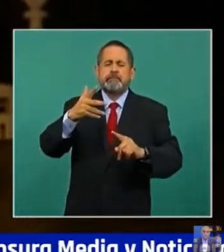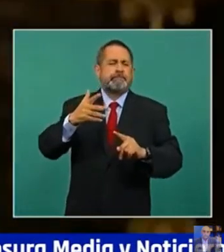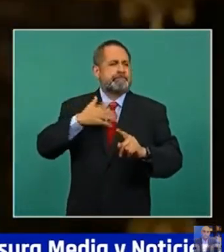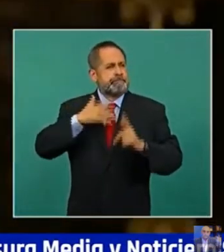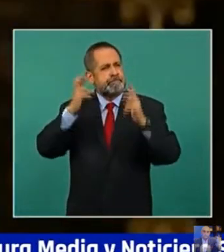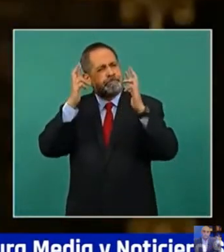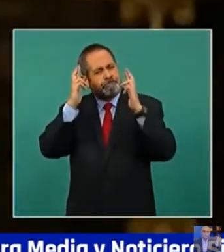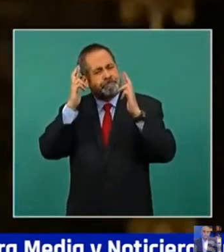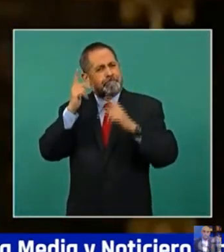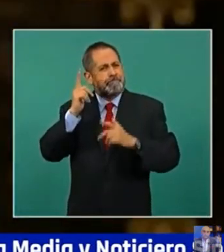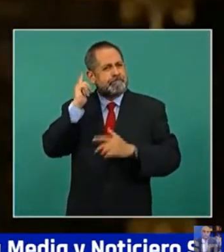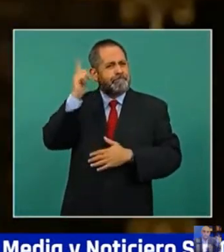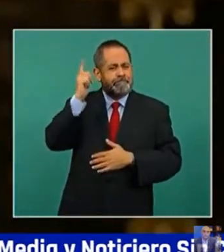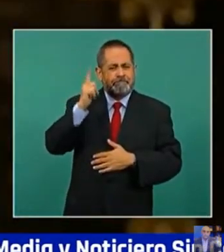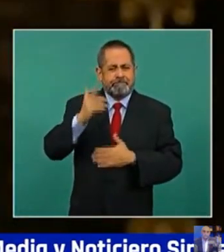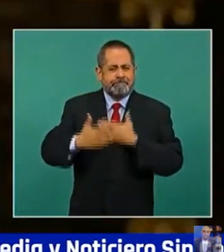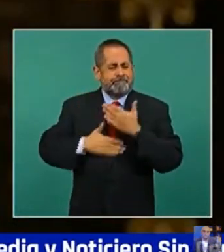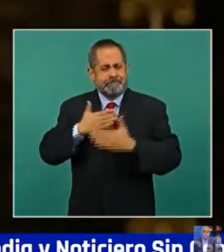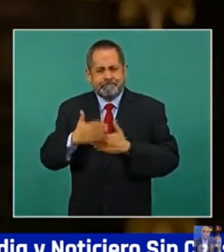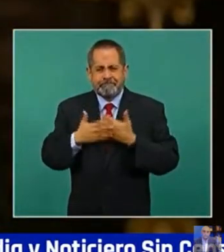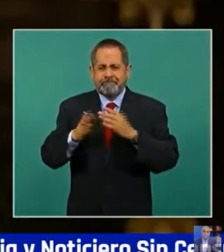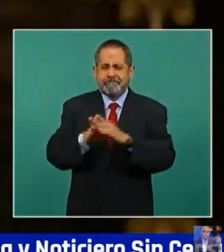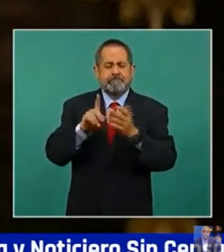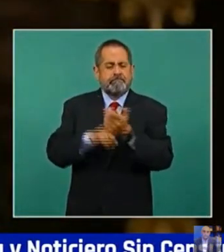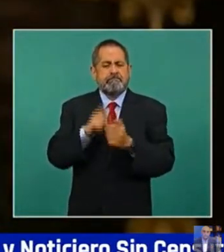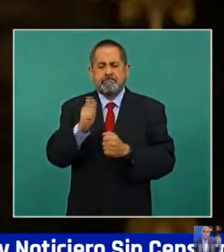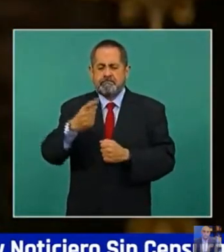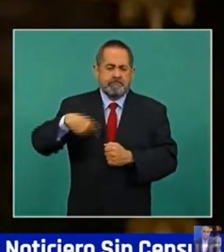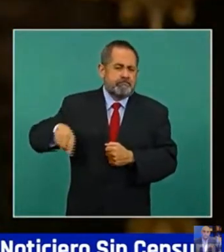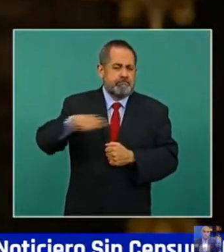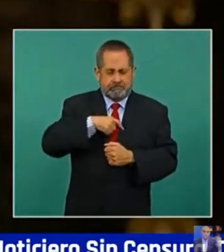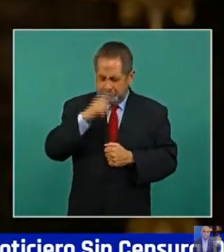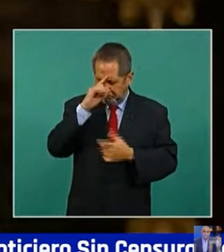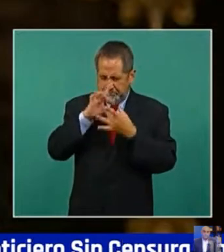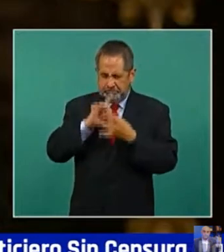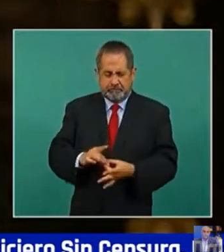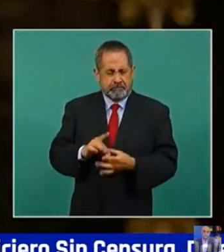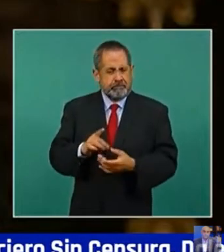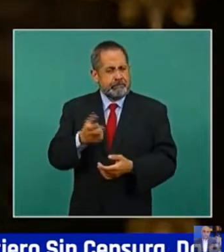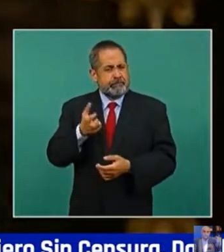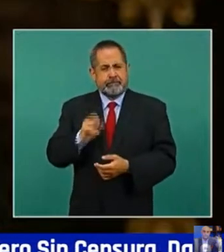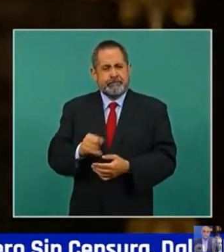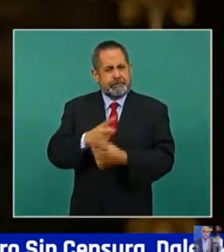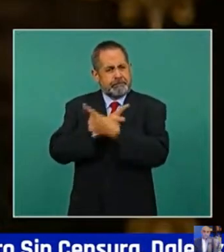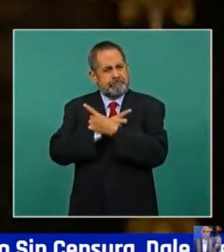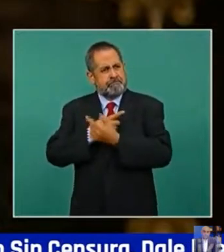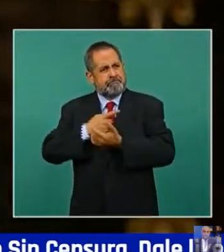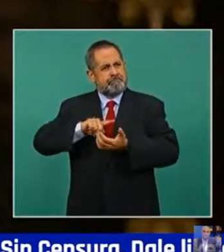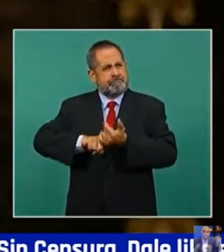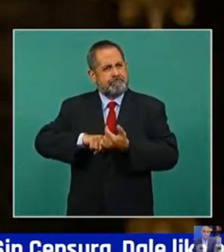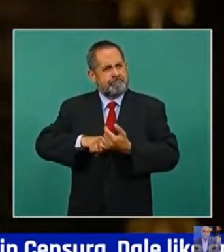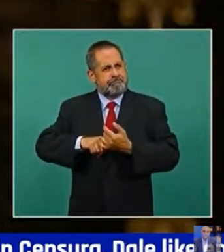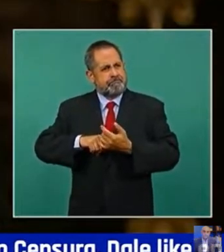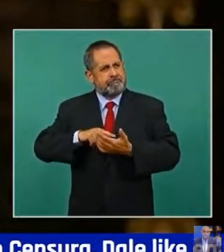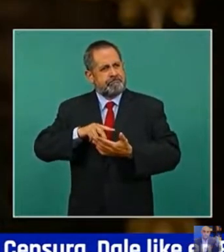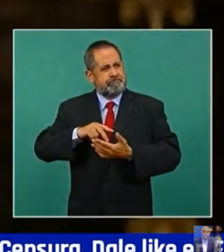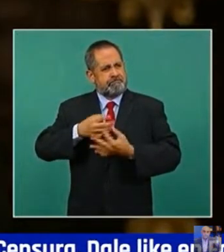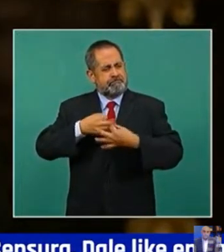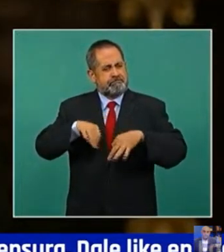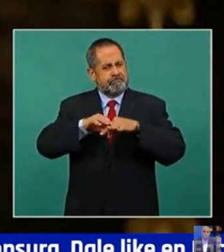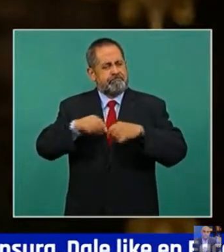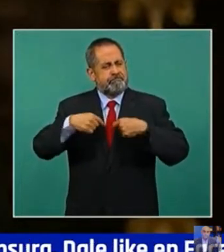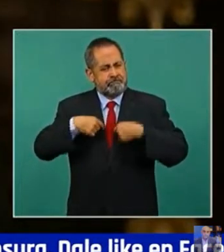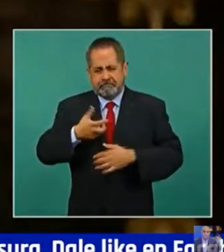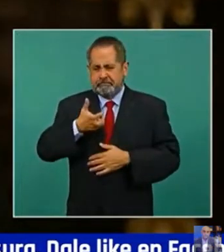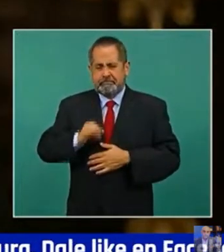esperanza, reafirmando los valores que los han constituido y los identifican como